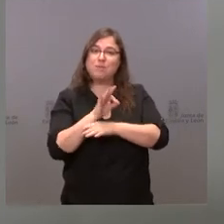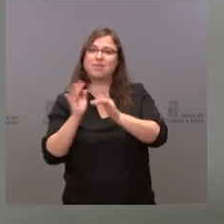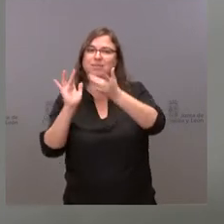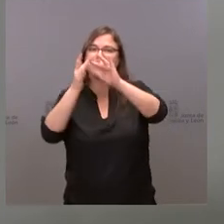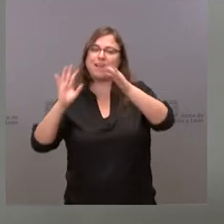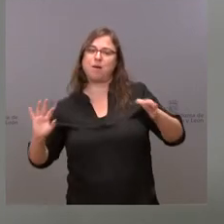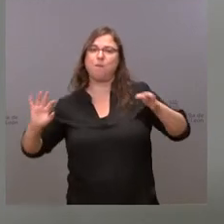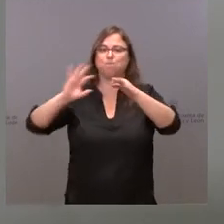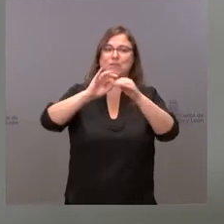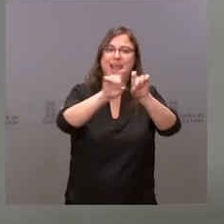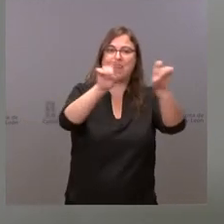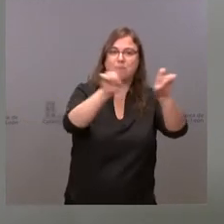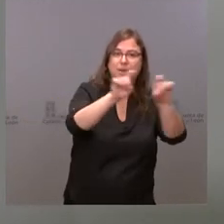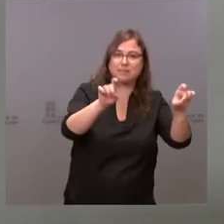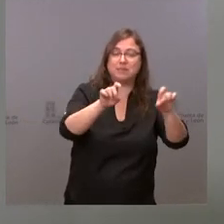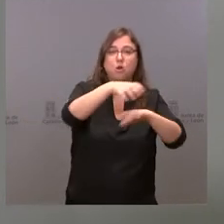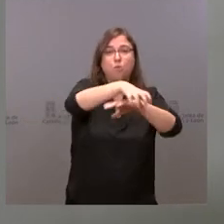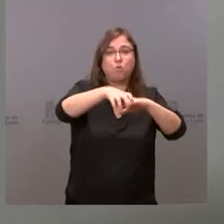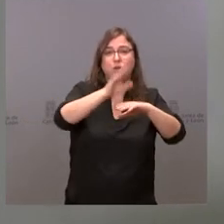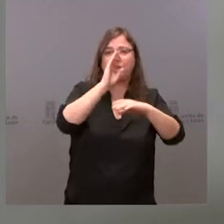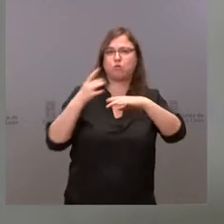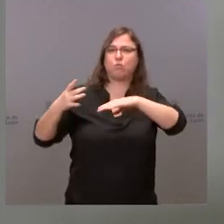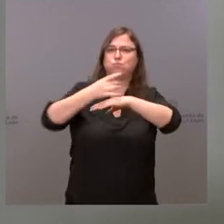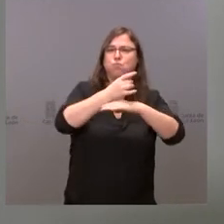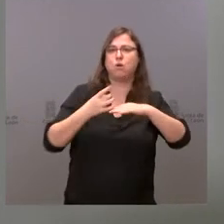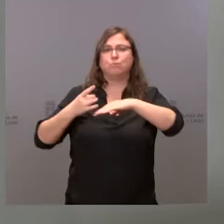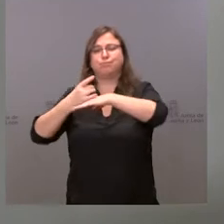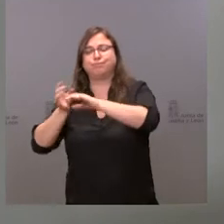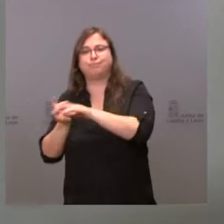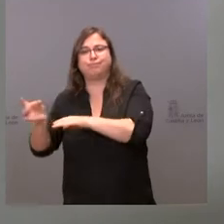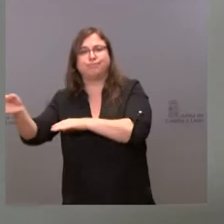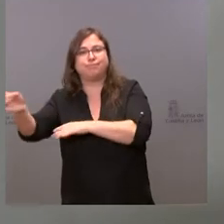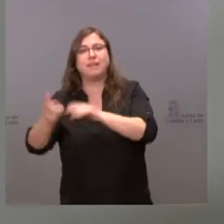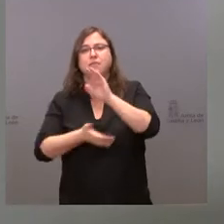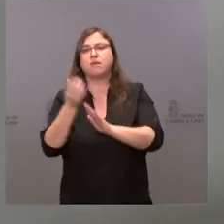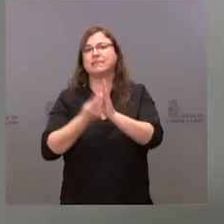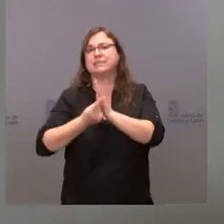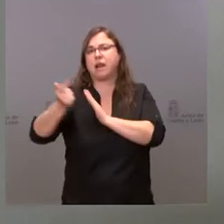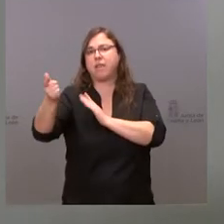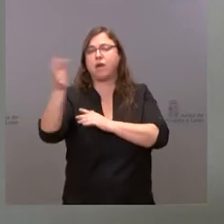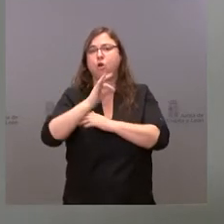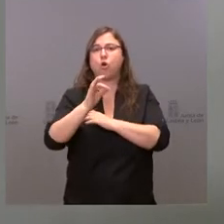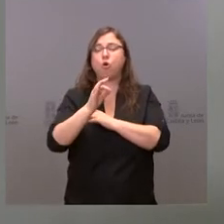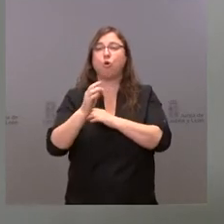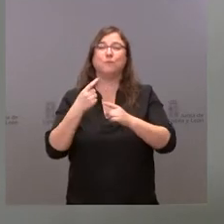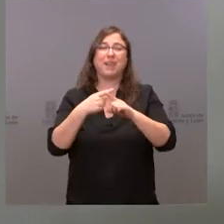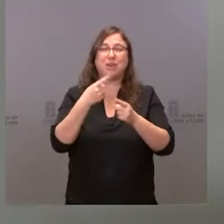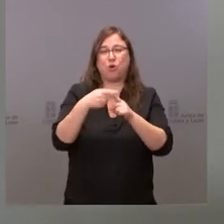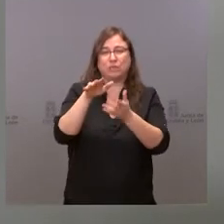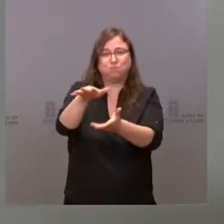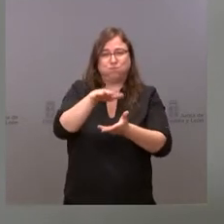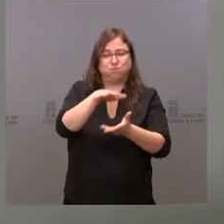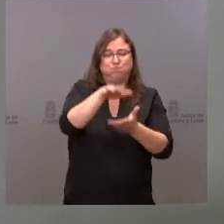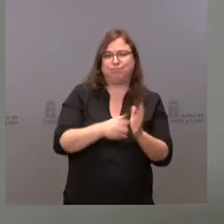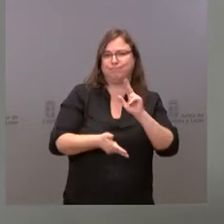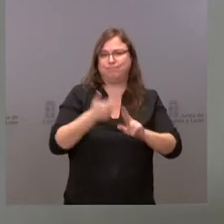ubicadas en ese polígono industrial directamente con la conexión ferroviaria y por tanto con la salida o entrada de sus mercancías y por tanto